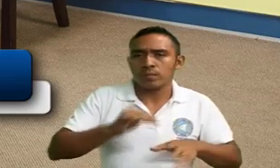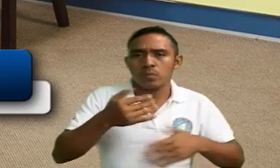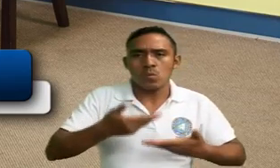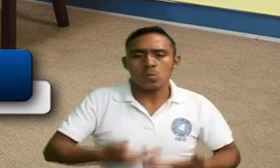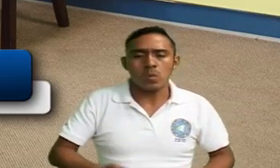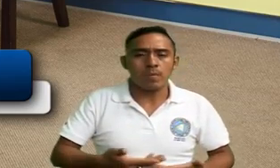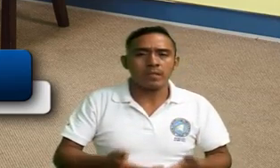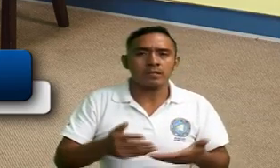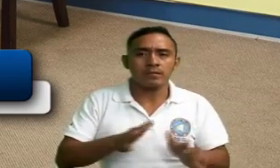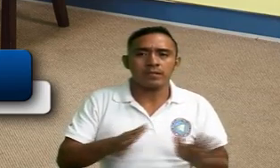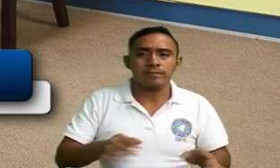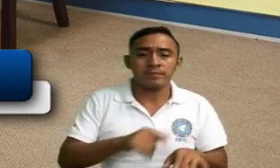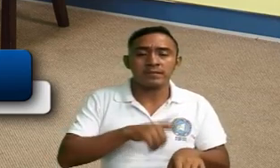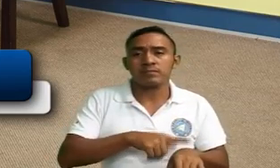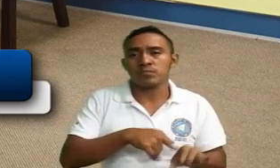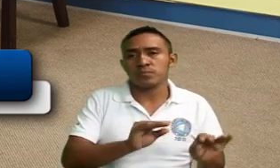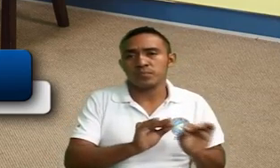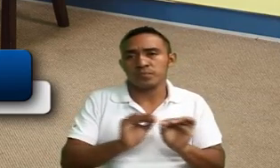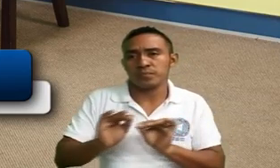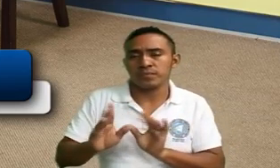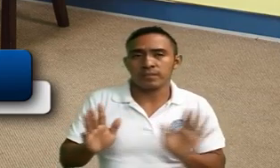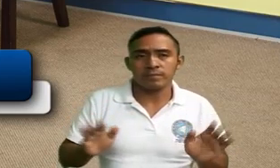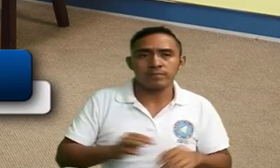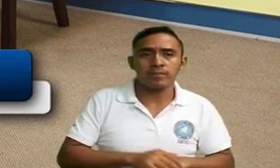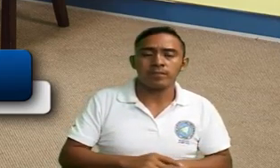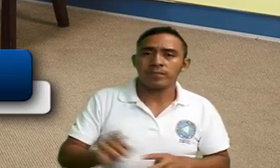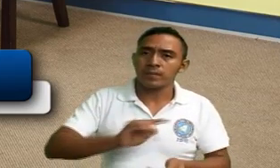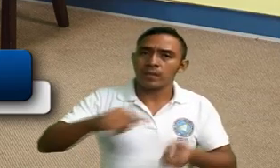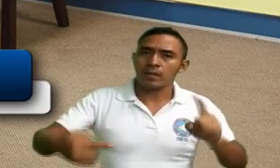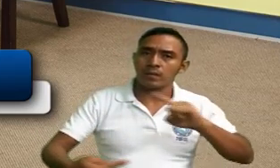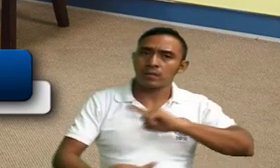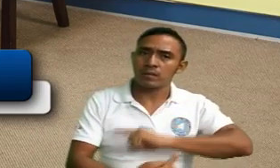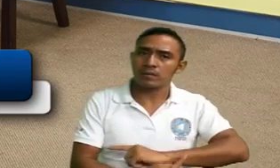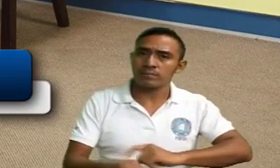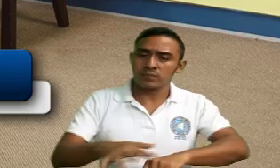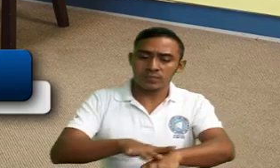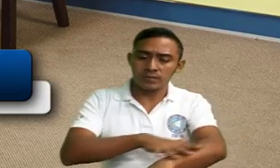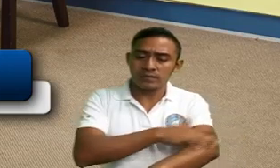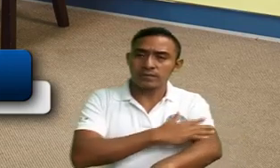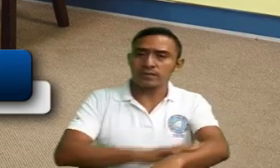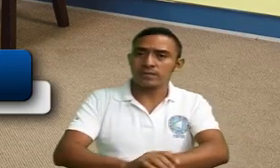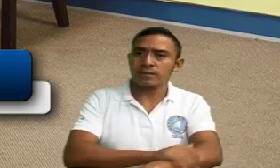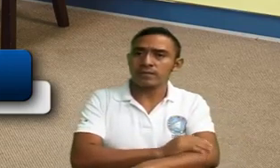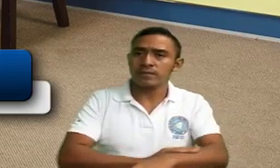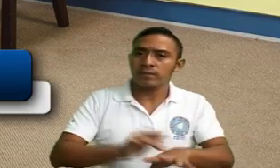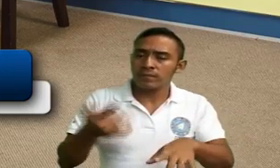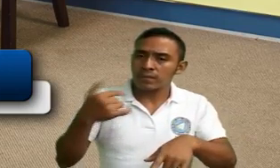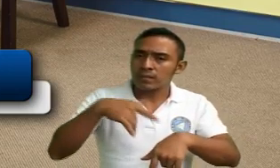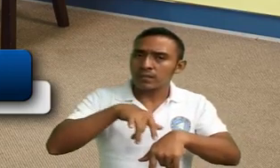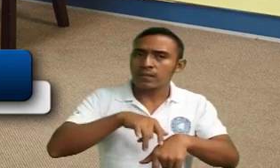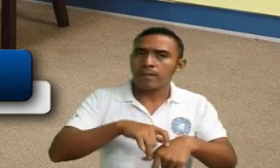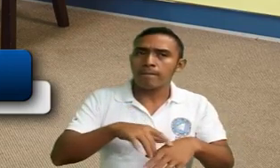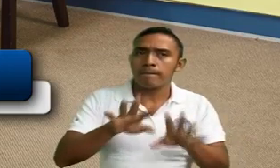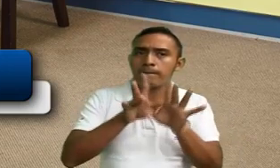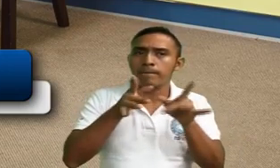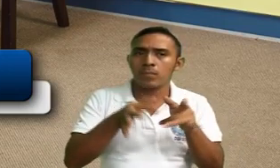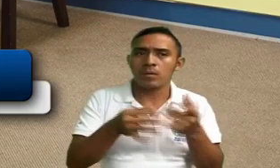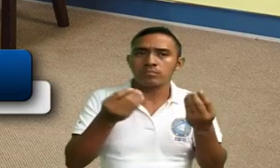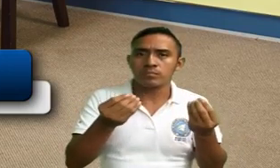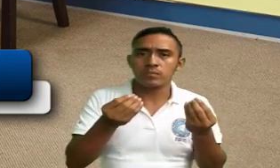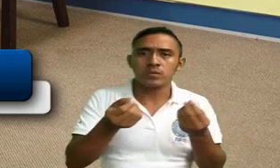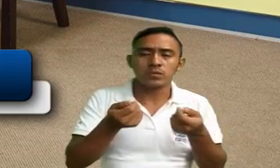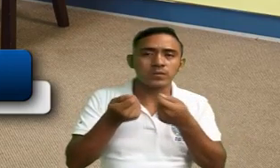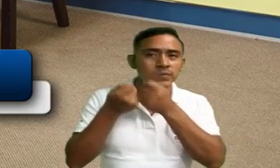corporal normal. Es transitorio y es muy poco lo que se hay le cambios dermatológicos también, síntomas dermatológicos. Se sí. llenan las mujeres de bastante